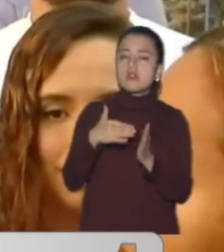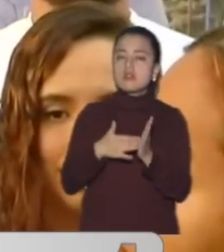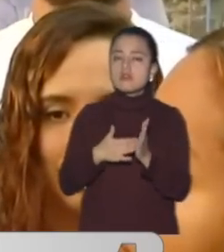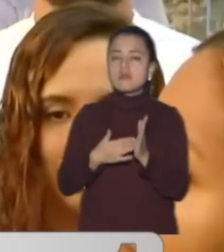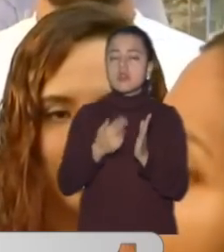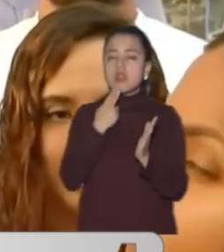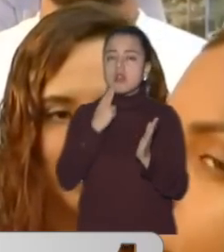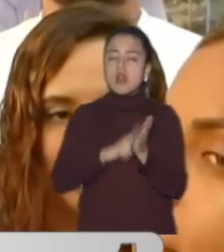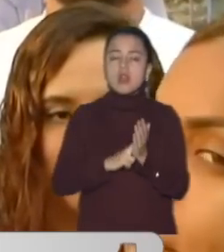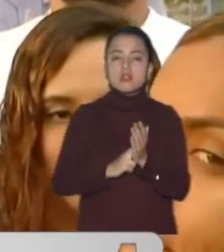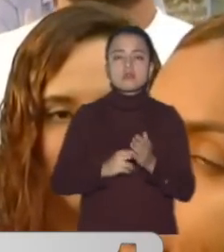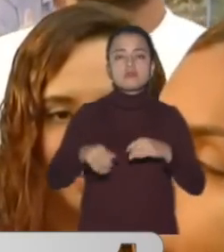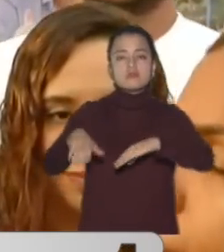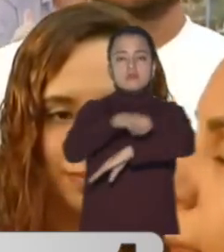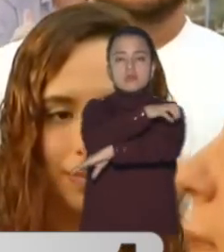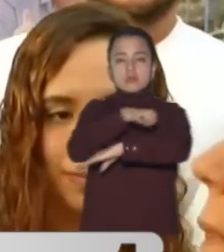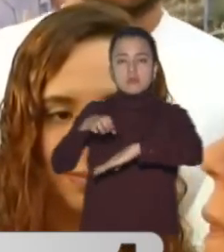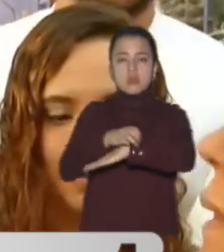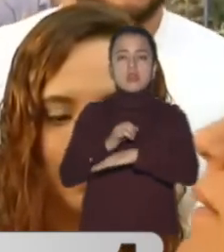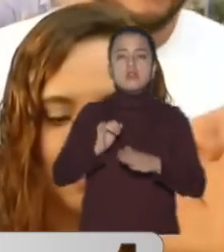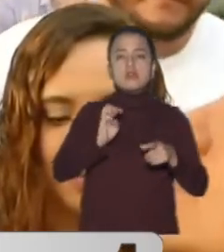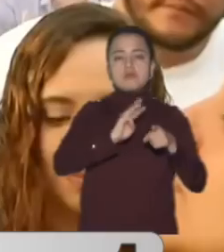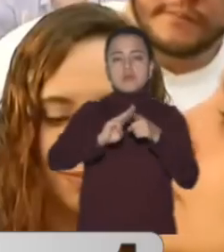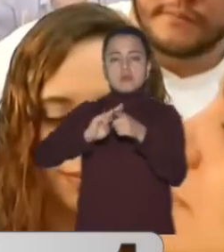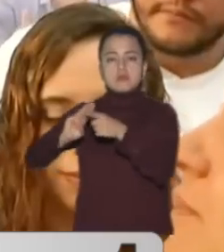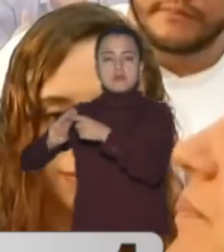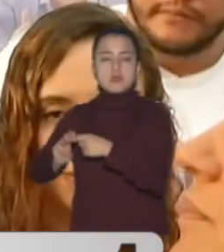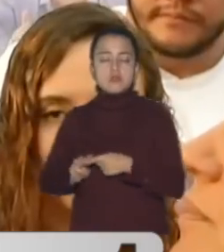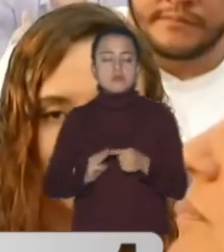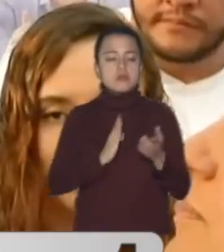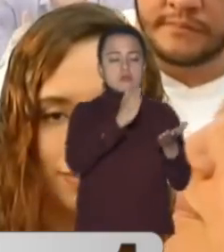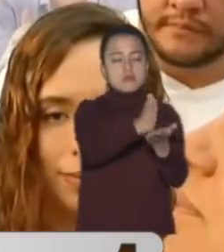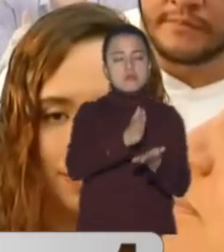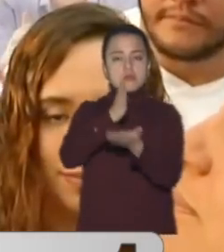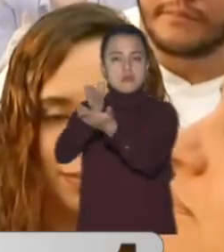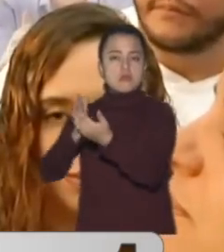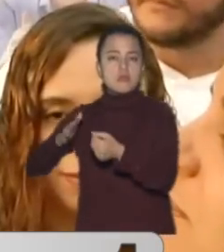en los barrios, para contarle a la ciudad cómo la procuradora de Duque,